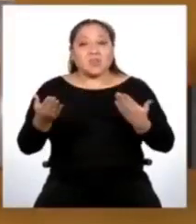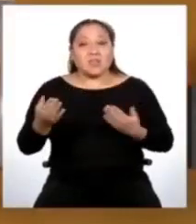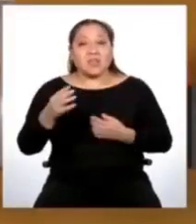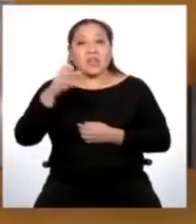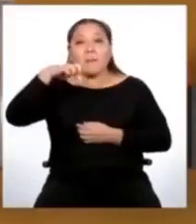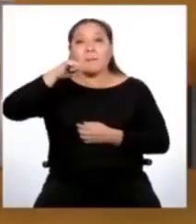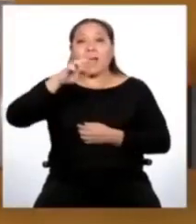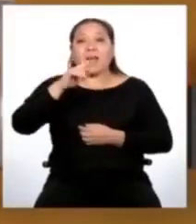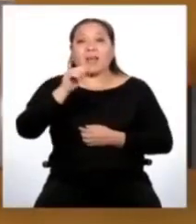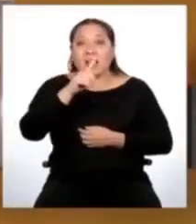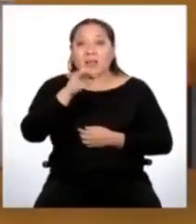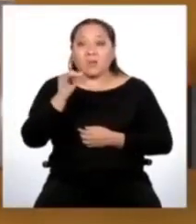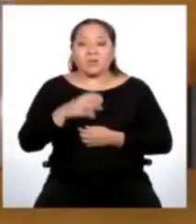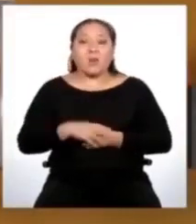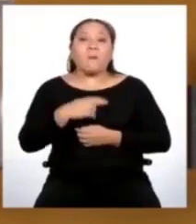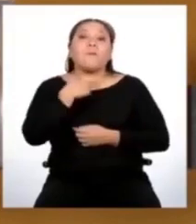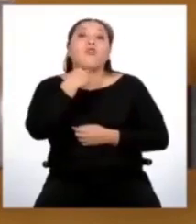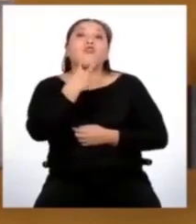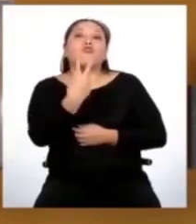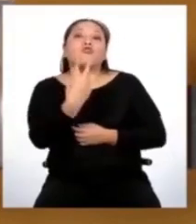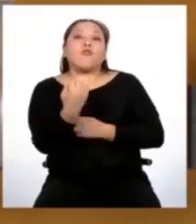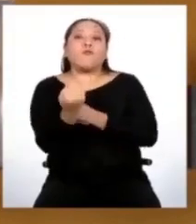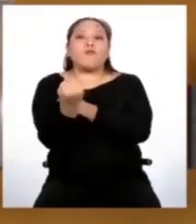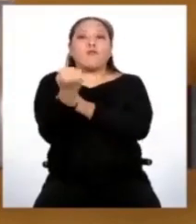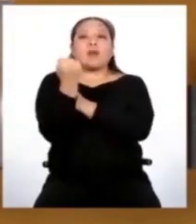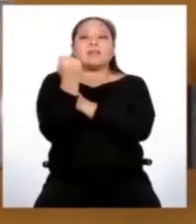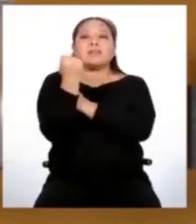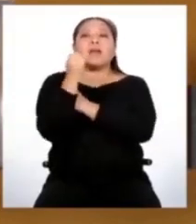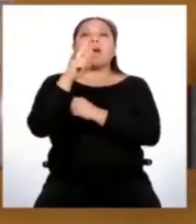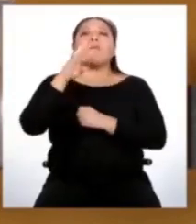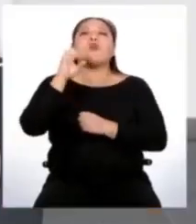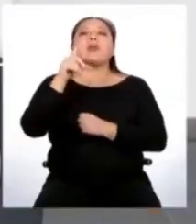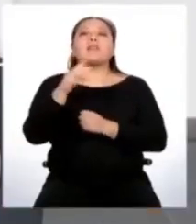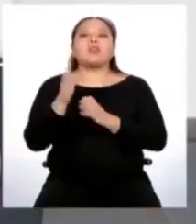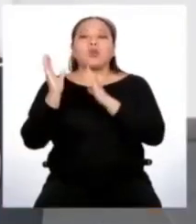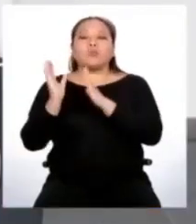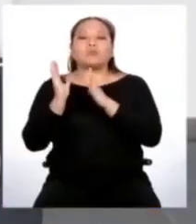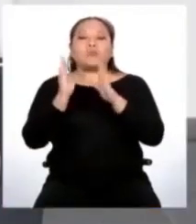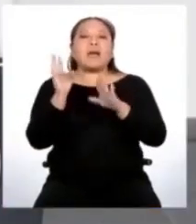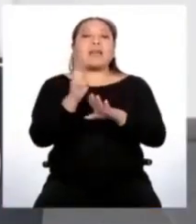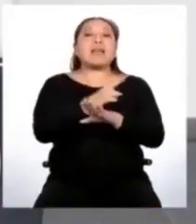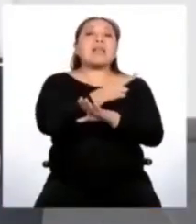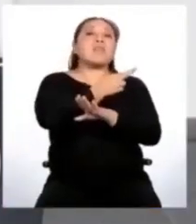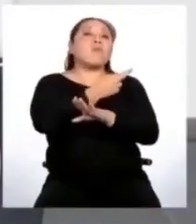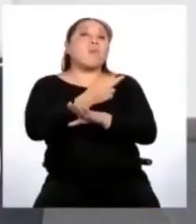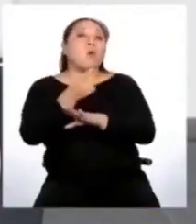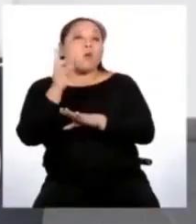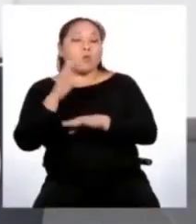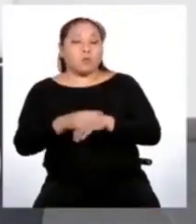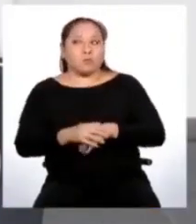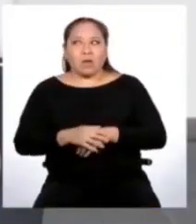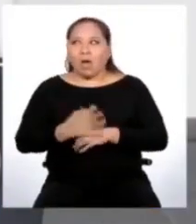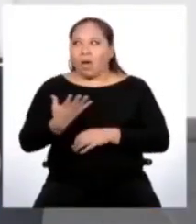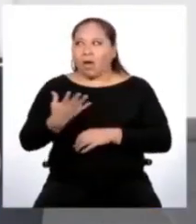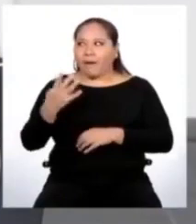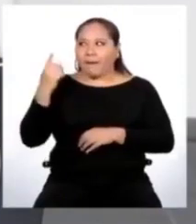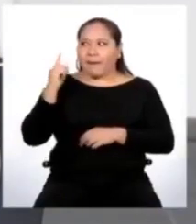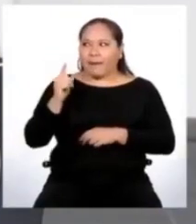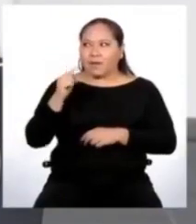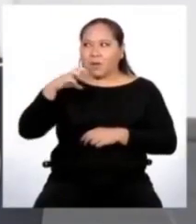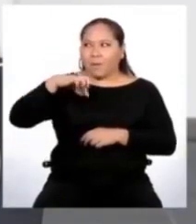la voz, su intensidad o volumen, la vocalización y el ritmo. Entonces, los